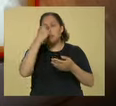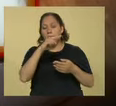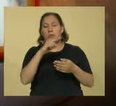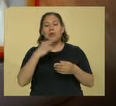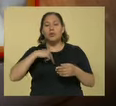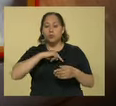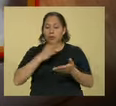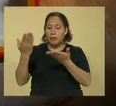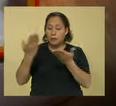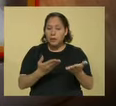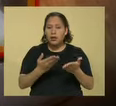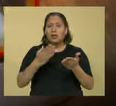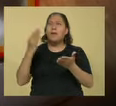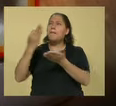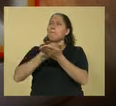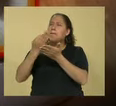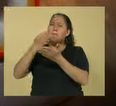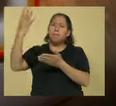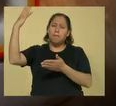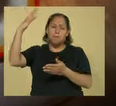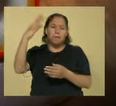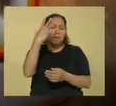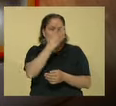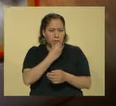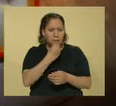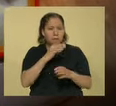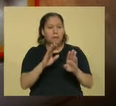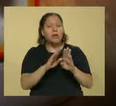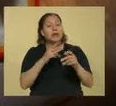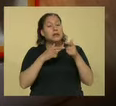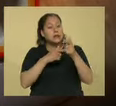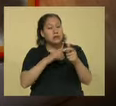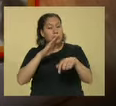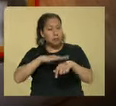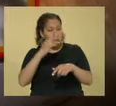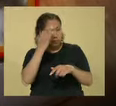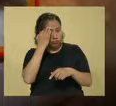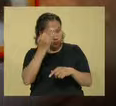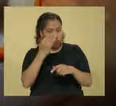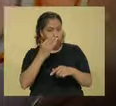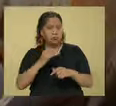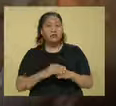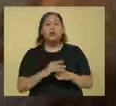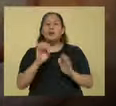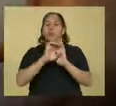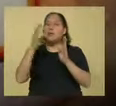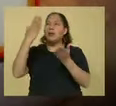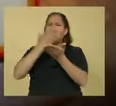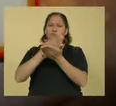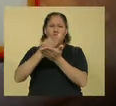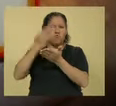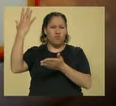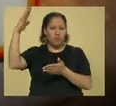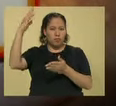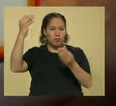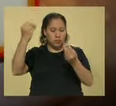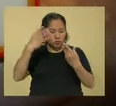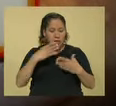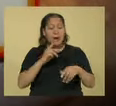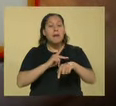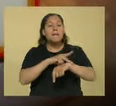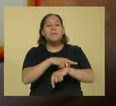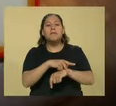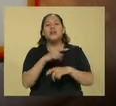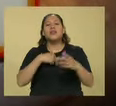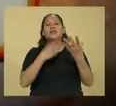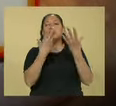cuando venimos con un bronceado precioso, nos perdure más. Lo que pasa es que cuando vienen de un bronceado, la piel está muy